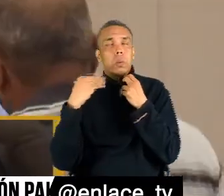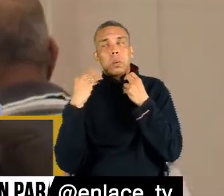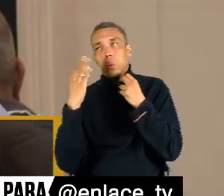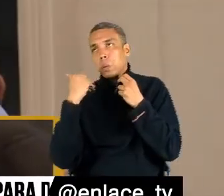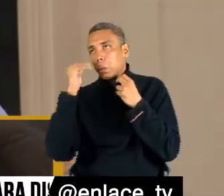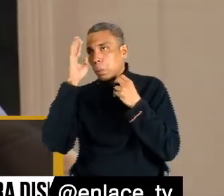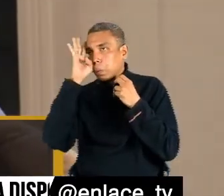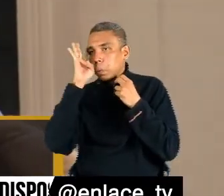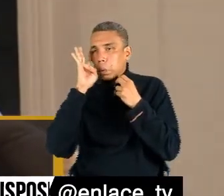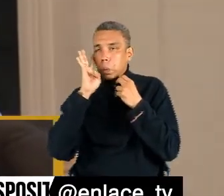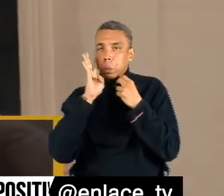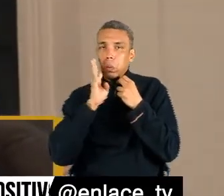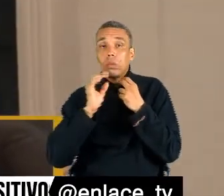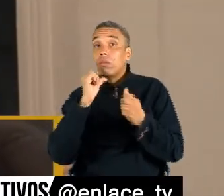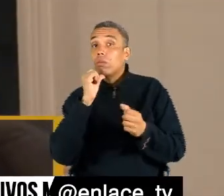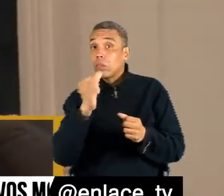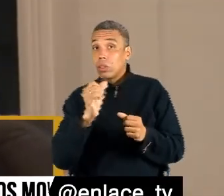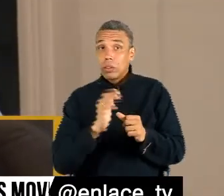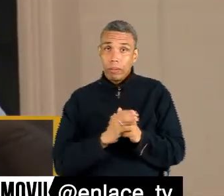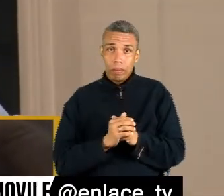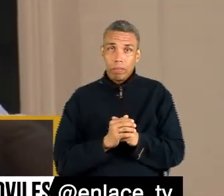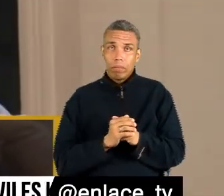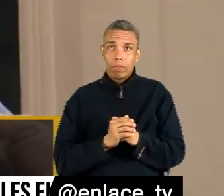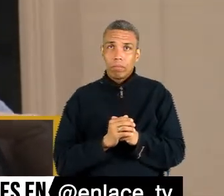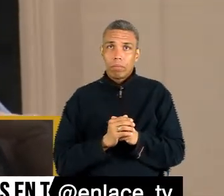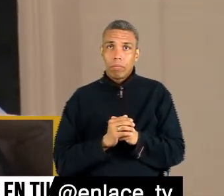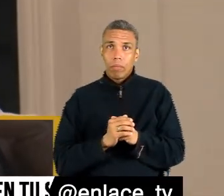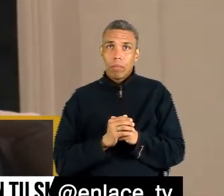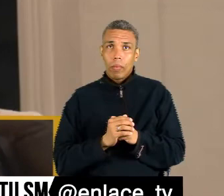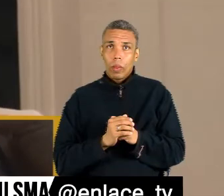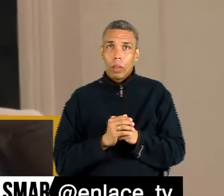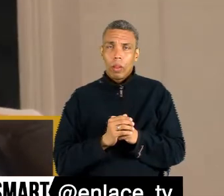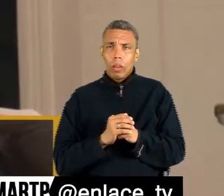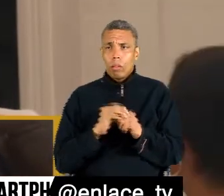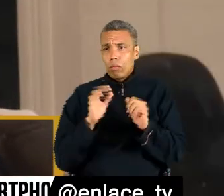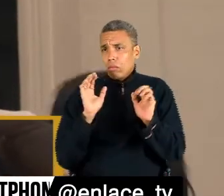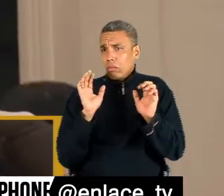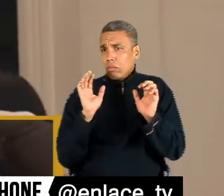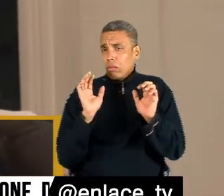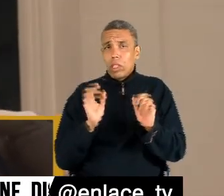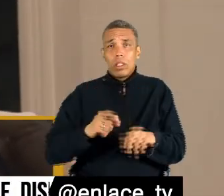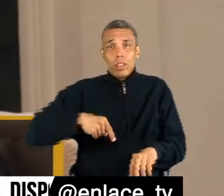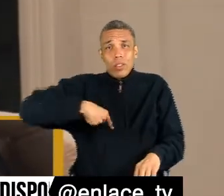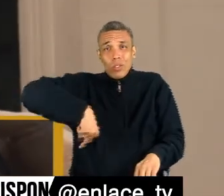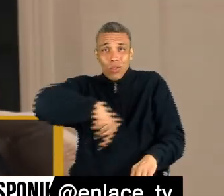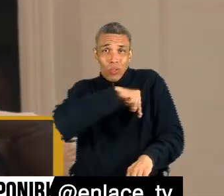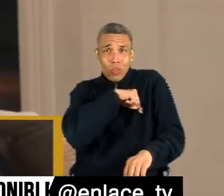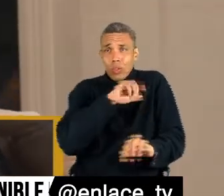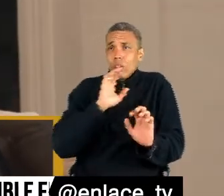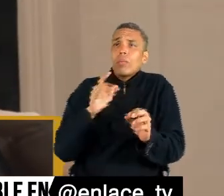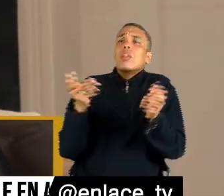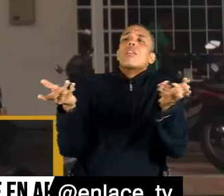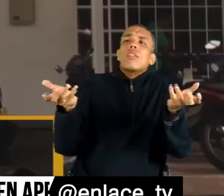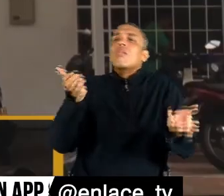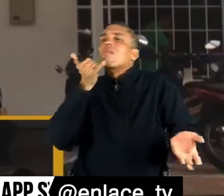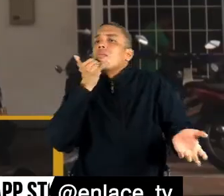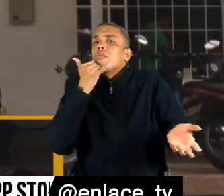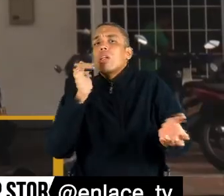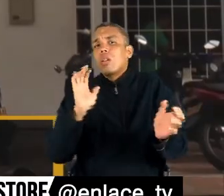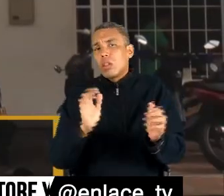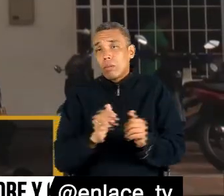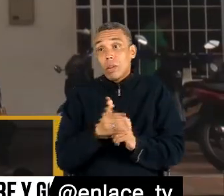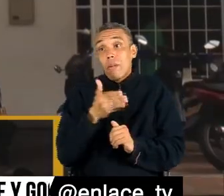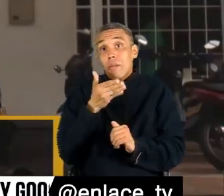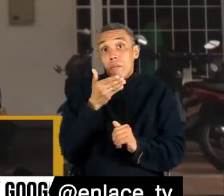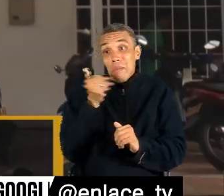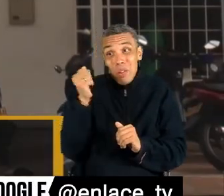como usuarios, pues pegamos el brinco, pero realmente lo que tiene que manejar eso de cuestiones la gente, la parte interna